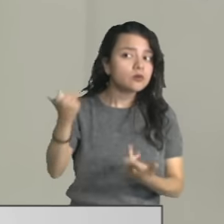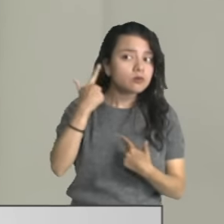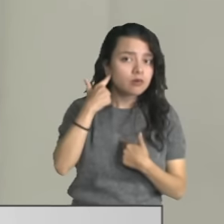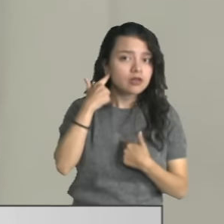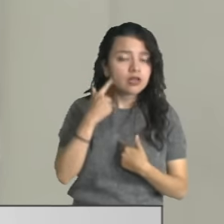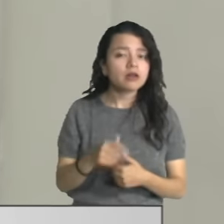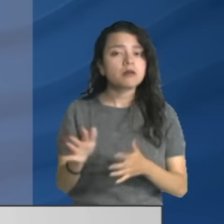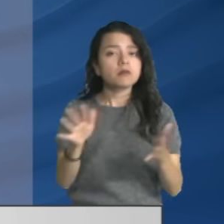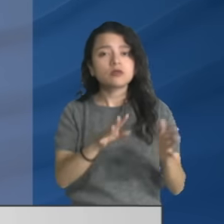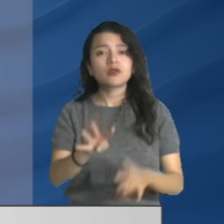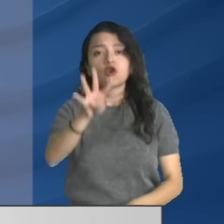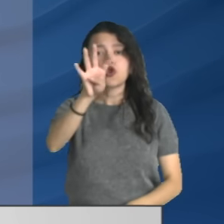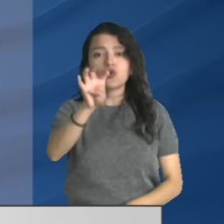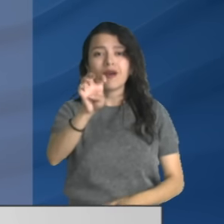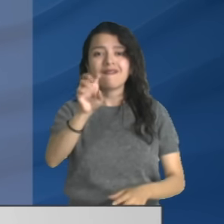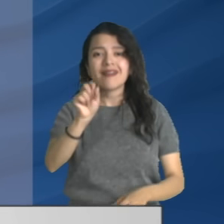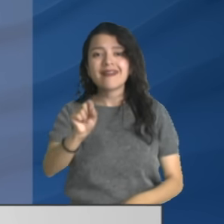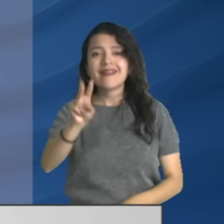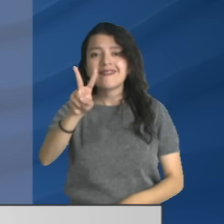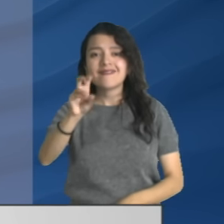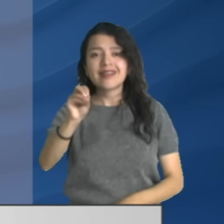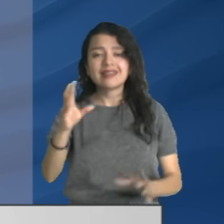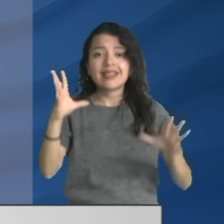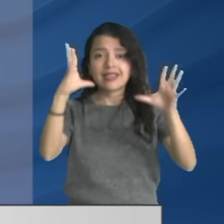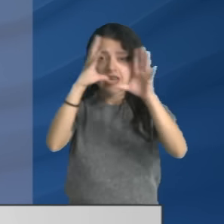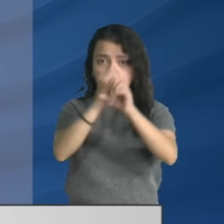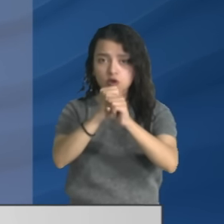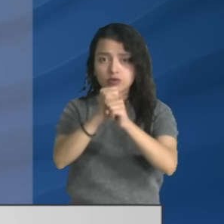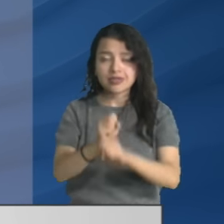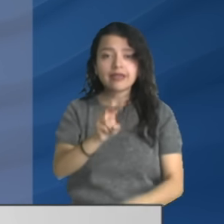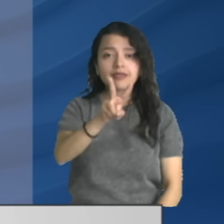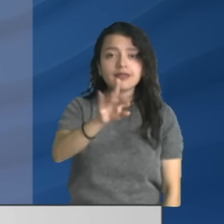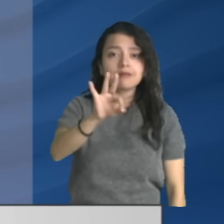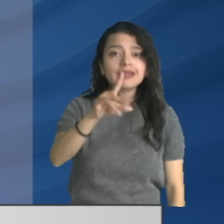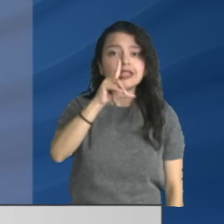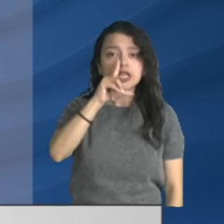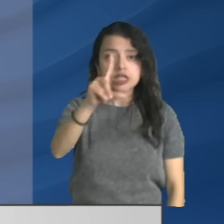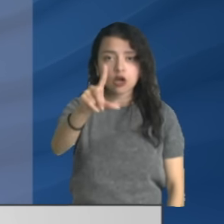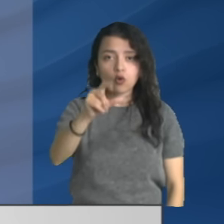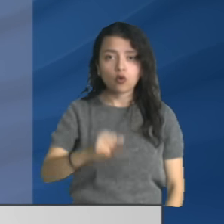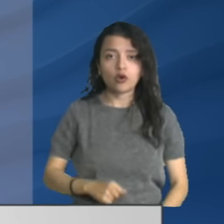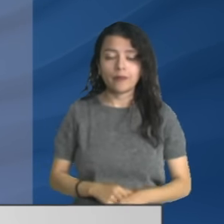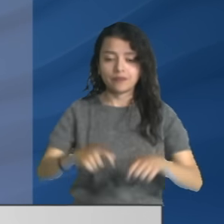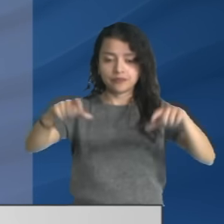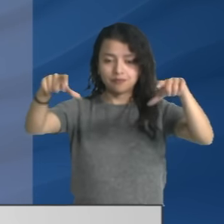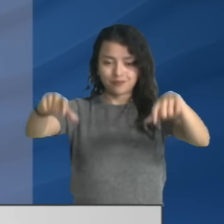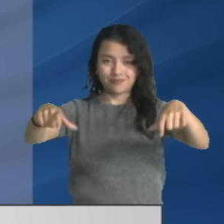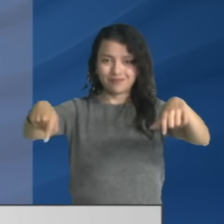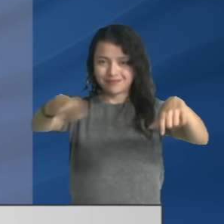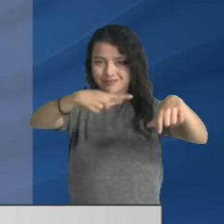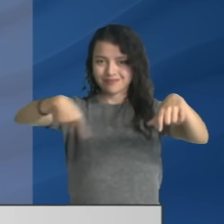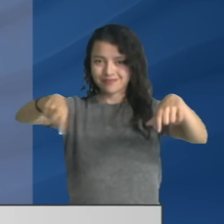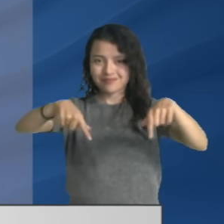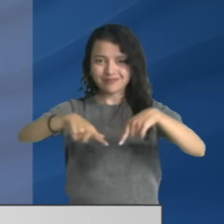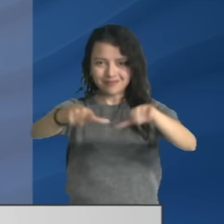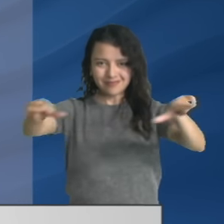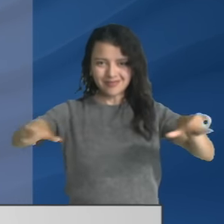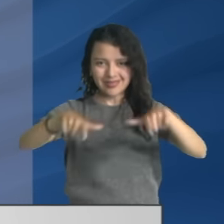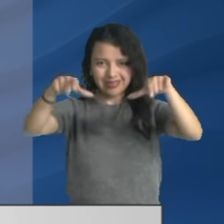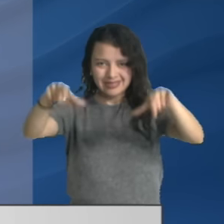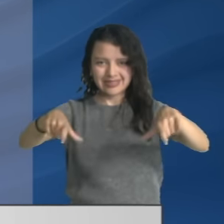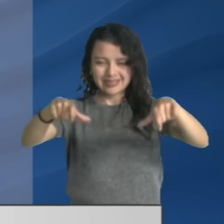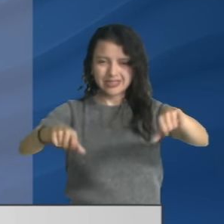las 9:20 de la noche, el 23 de julio, cae un artefacto explosivo en una de las canchas de microfútbol,